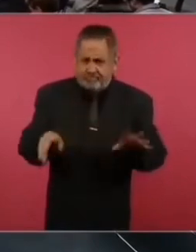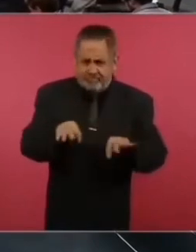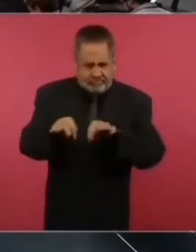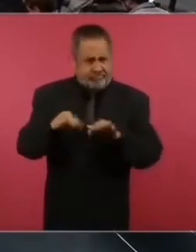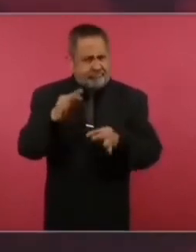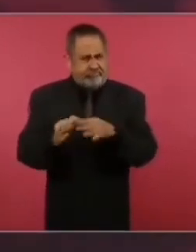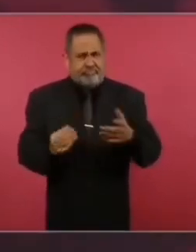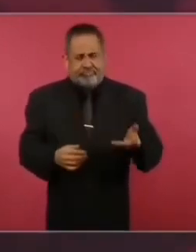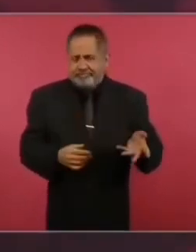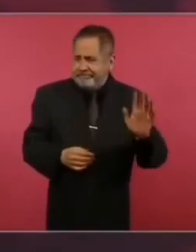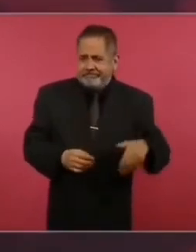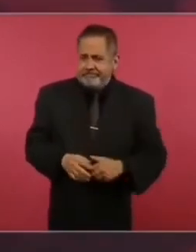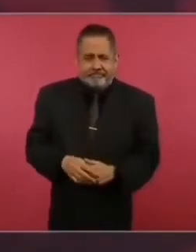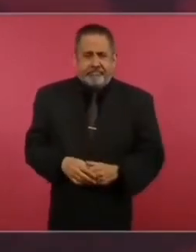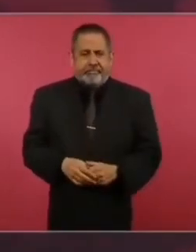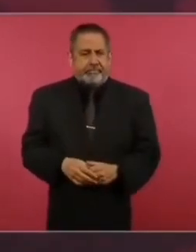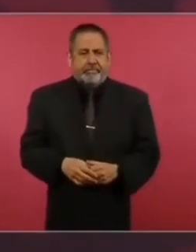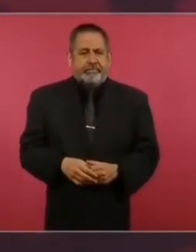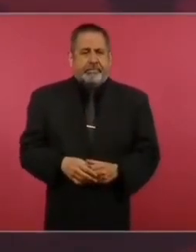Es como